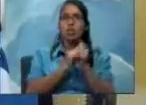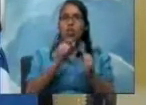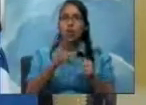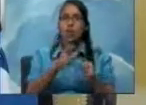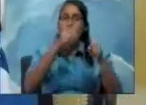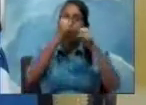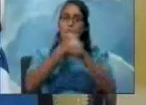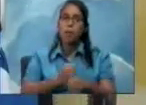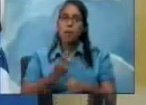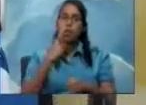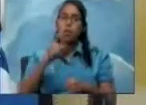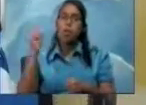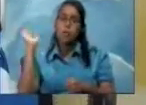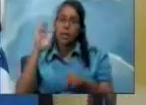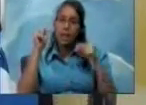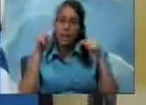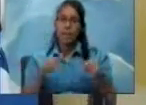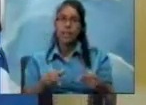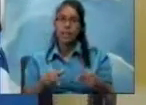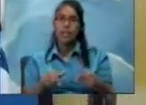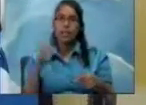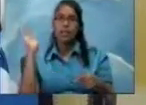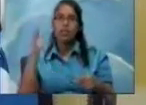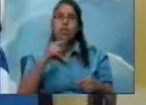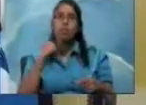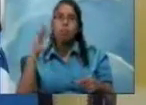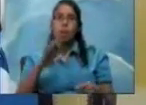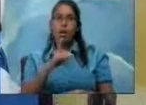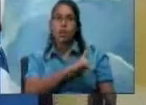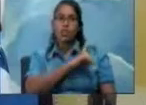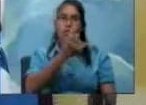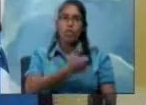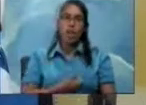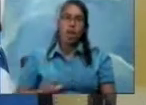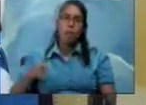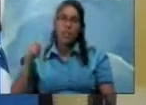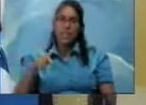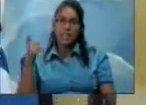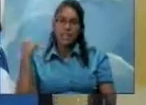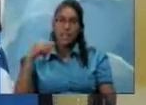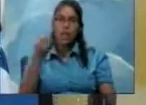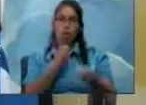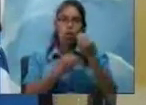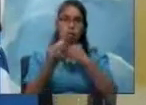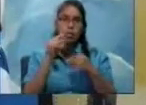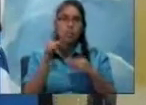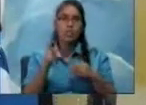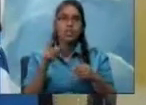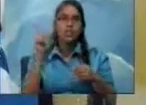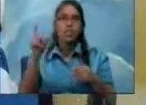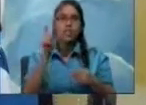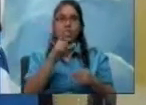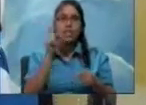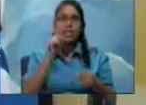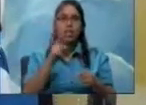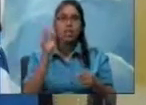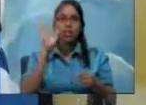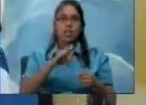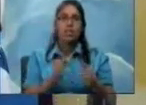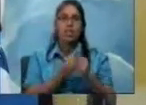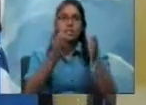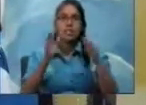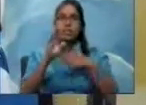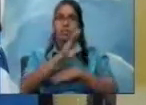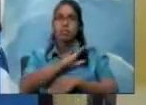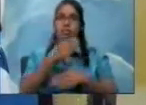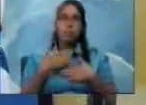y le dijo vengan acá mis muchachos vienen muertos de hambre Aquí tienen comida eso Les enseña a ustedes a que no anden sin mí no